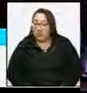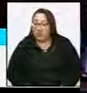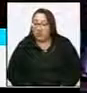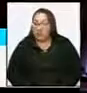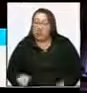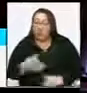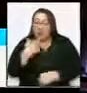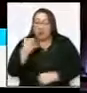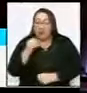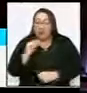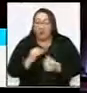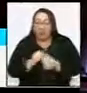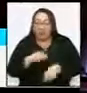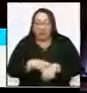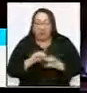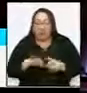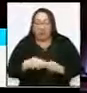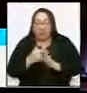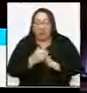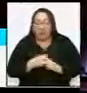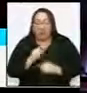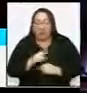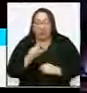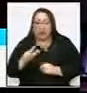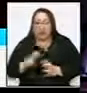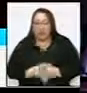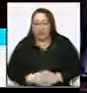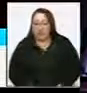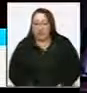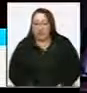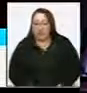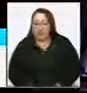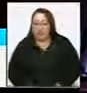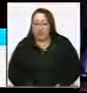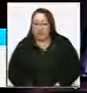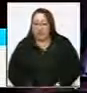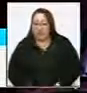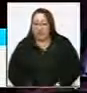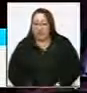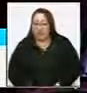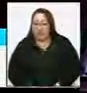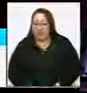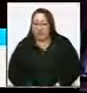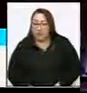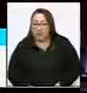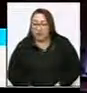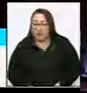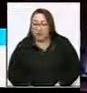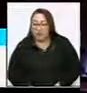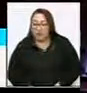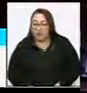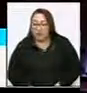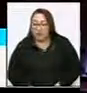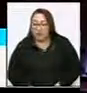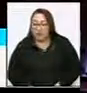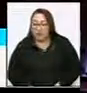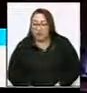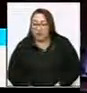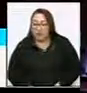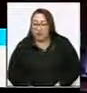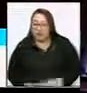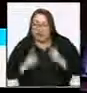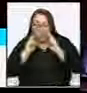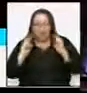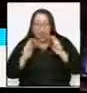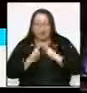el texto vigente, el artículo 133, y que es de conocimiento público, ha generado una confrontación